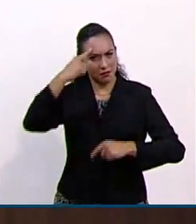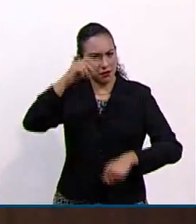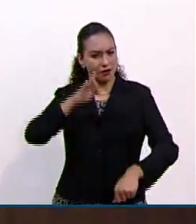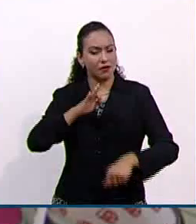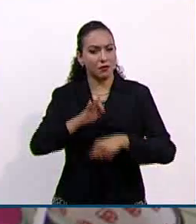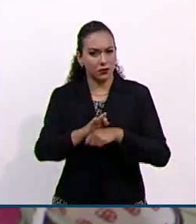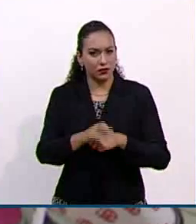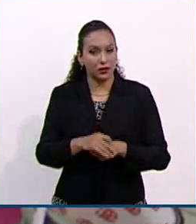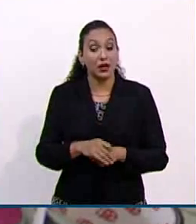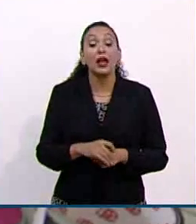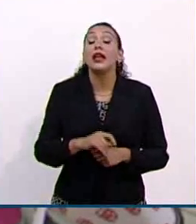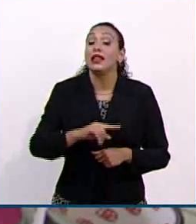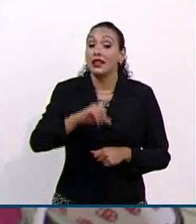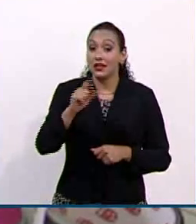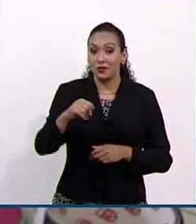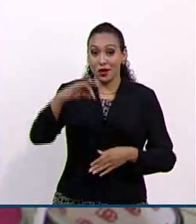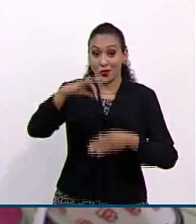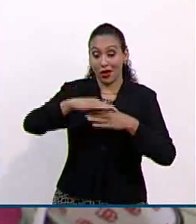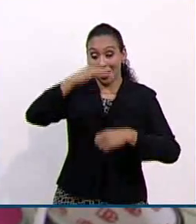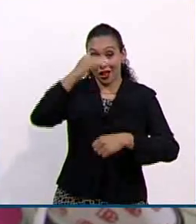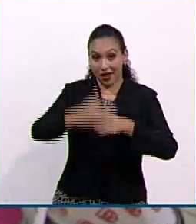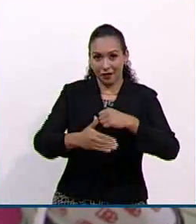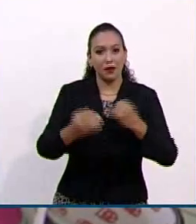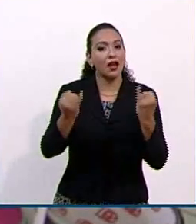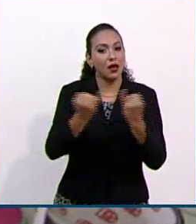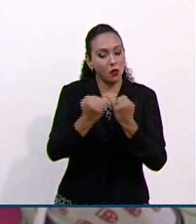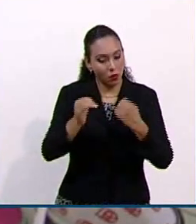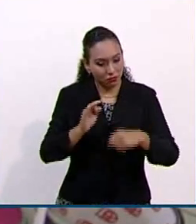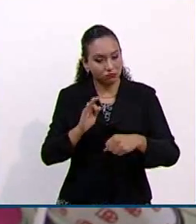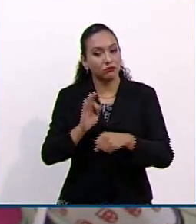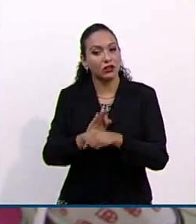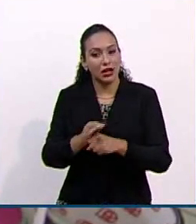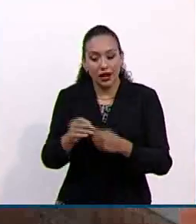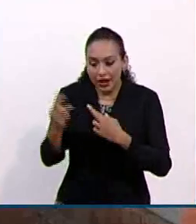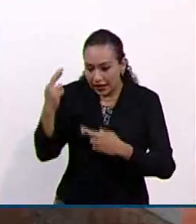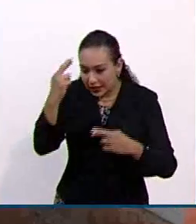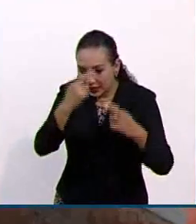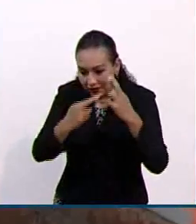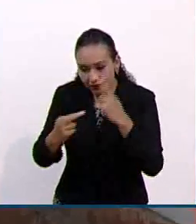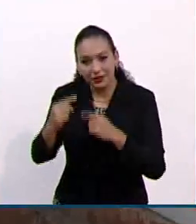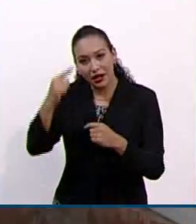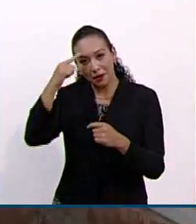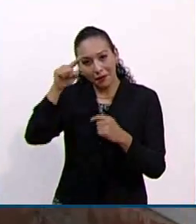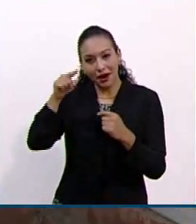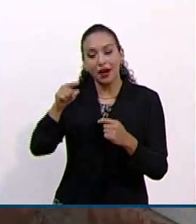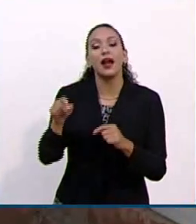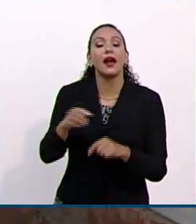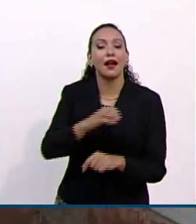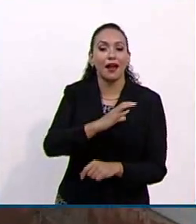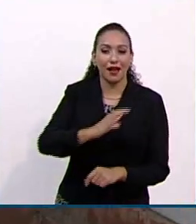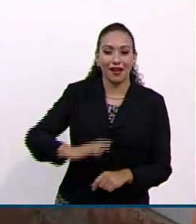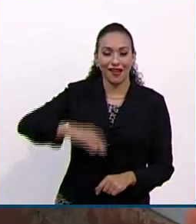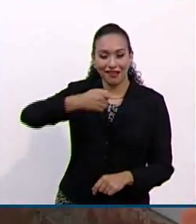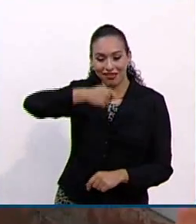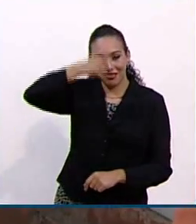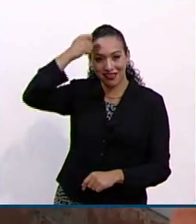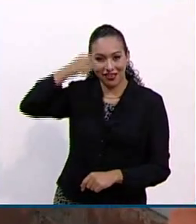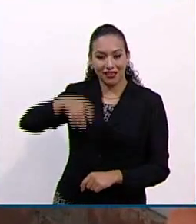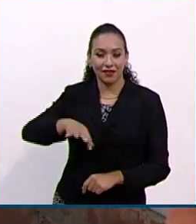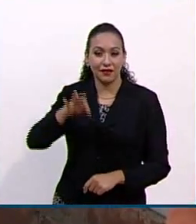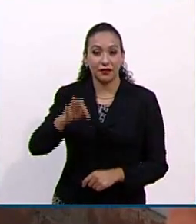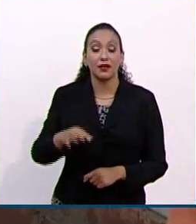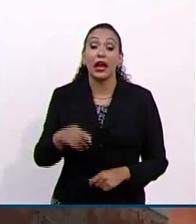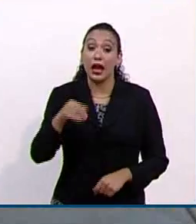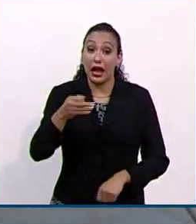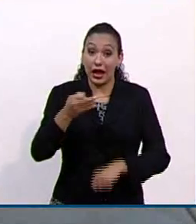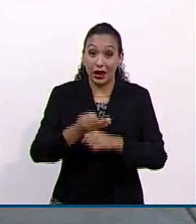jornada electoral, a fin de brindar certeza a la calificación de la elección presidencial. Recordó que en el proceso electoral más